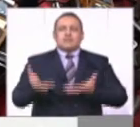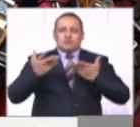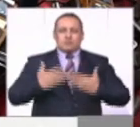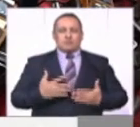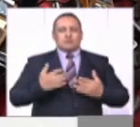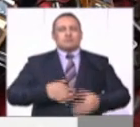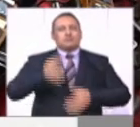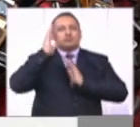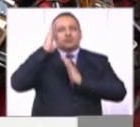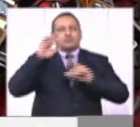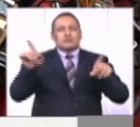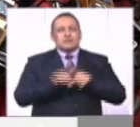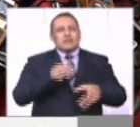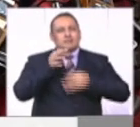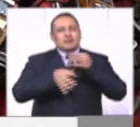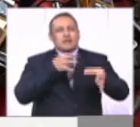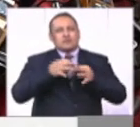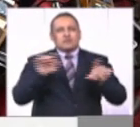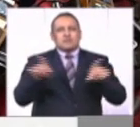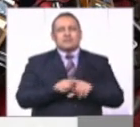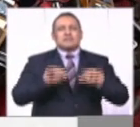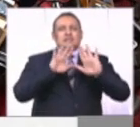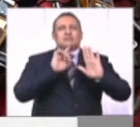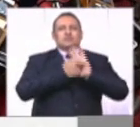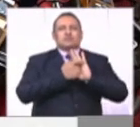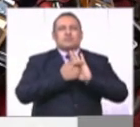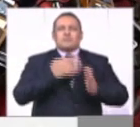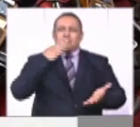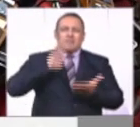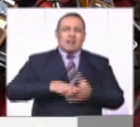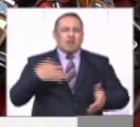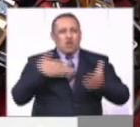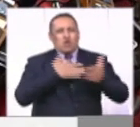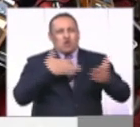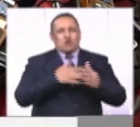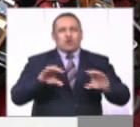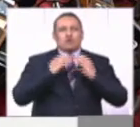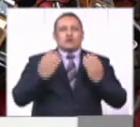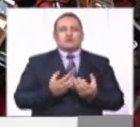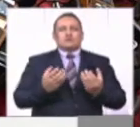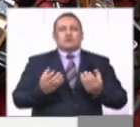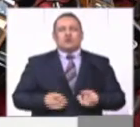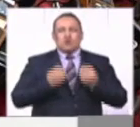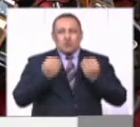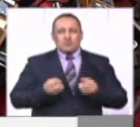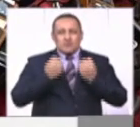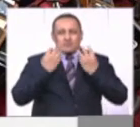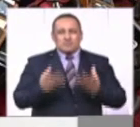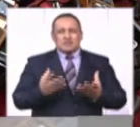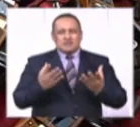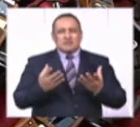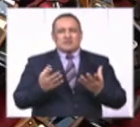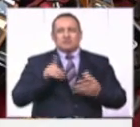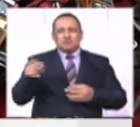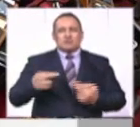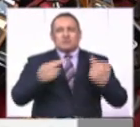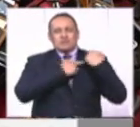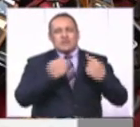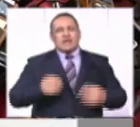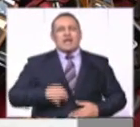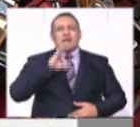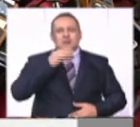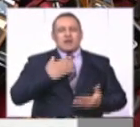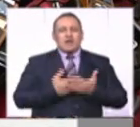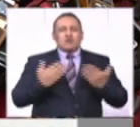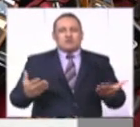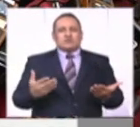palabra hablando señor presidente 10 minutos mal del congreso eso fue la Consigna hay que decir las cosas